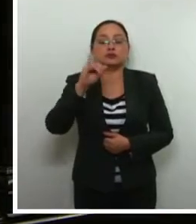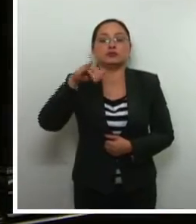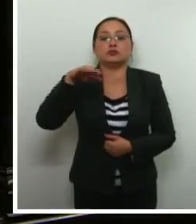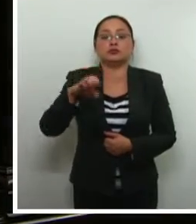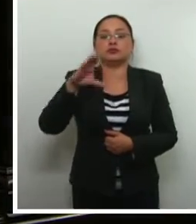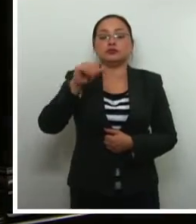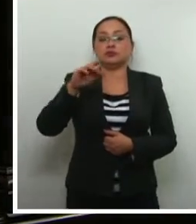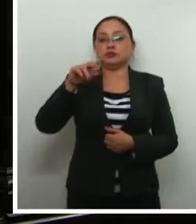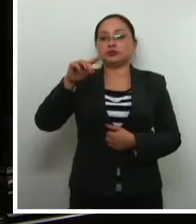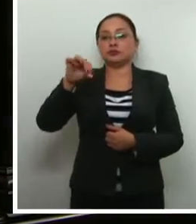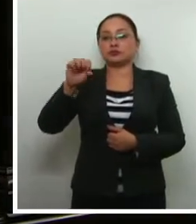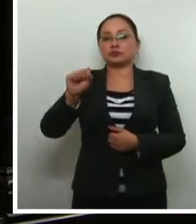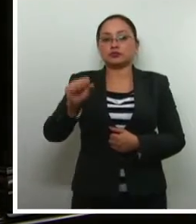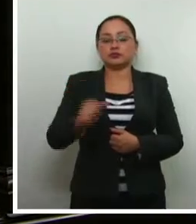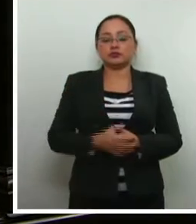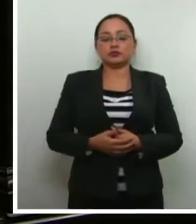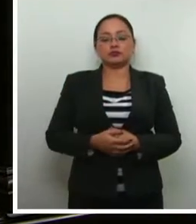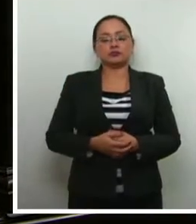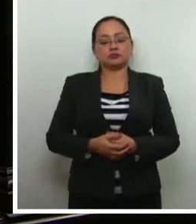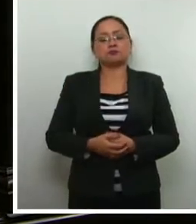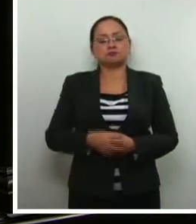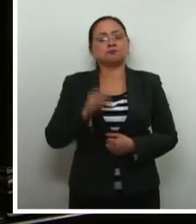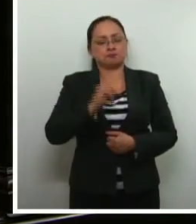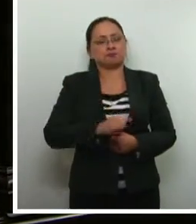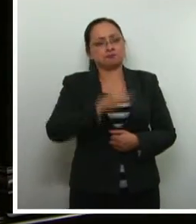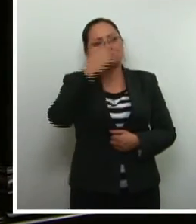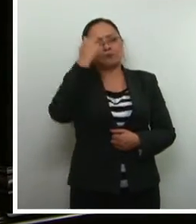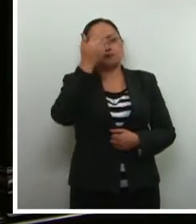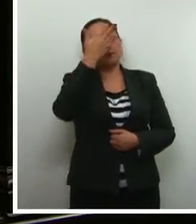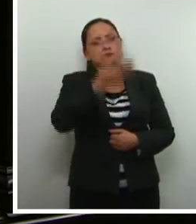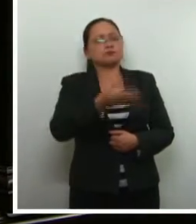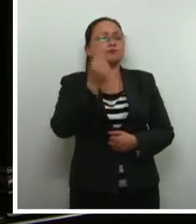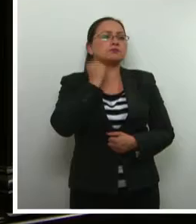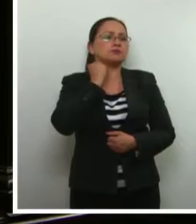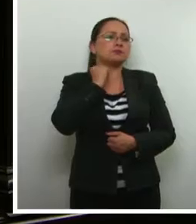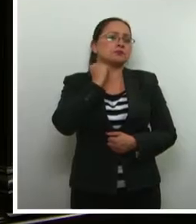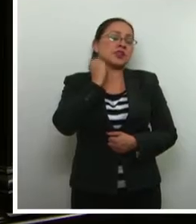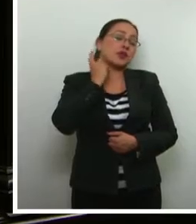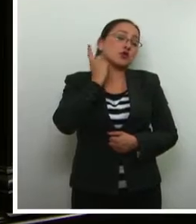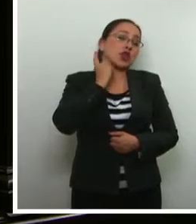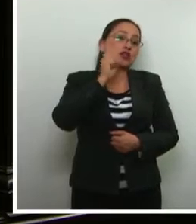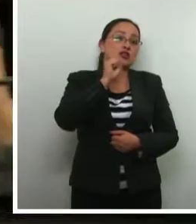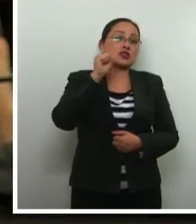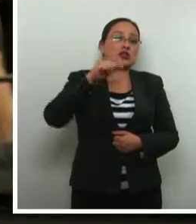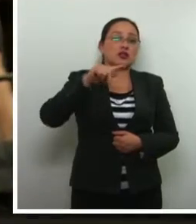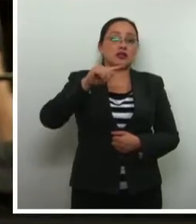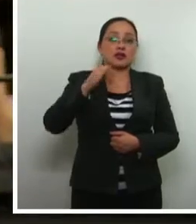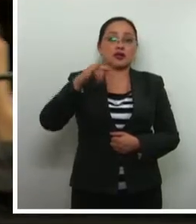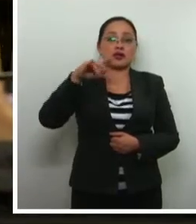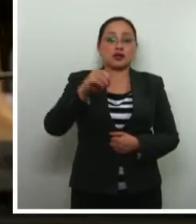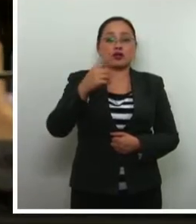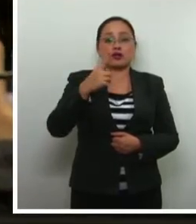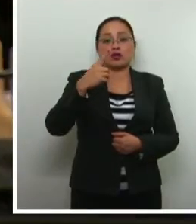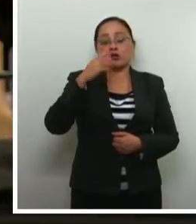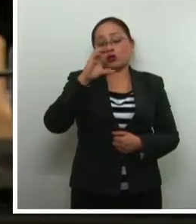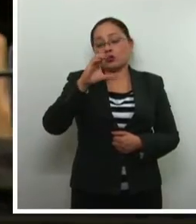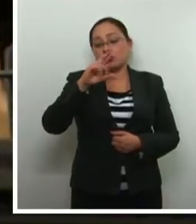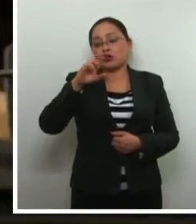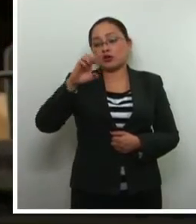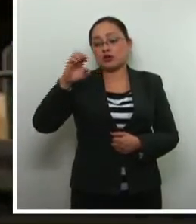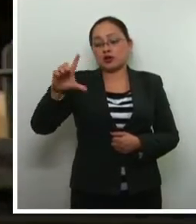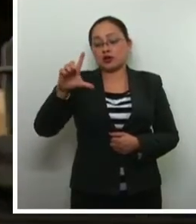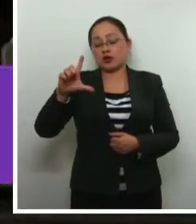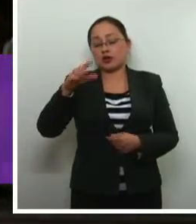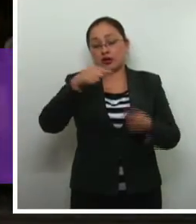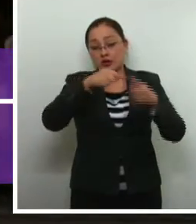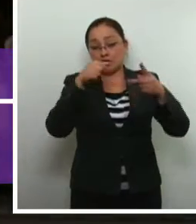Gracias, presidente. Sí, creo que tiene razón el diputado Krill en cualquiera de los dos métodos que se